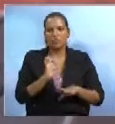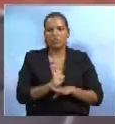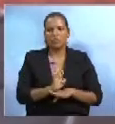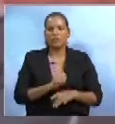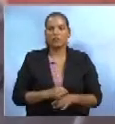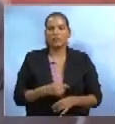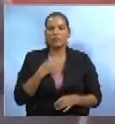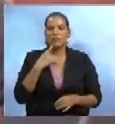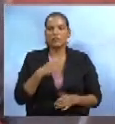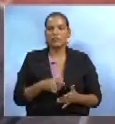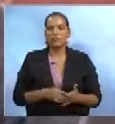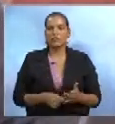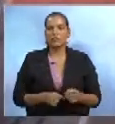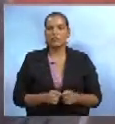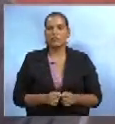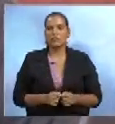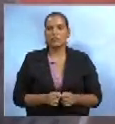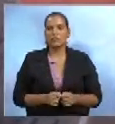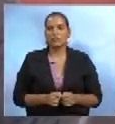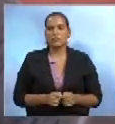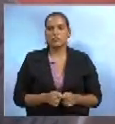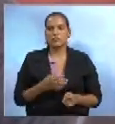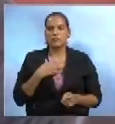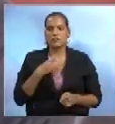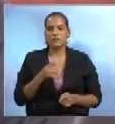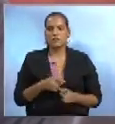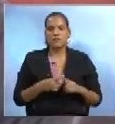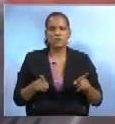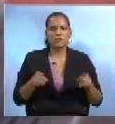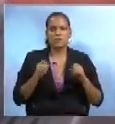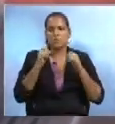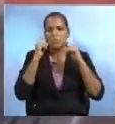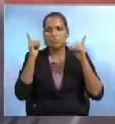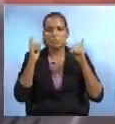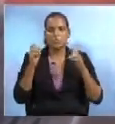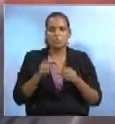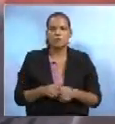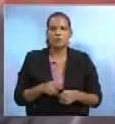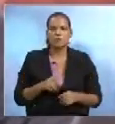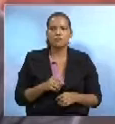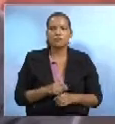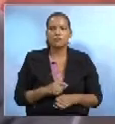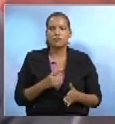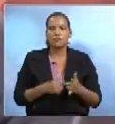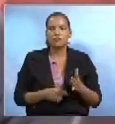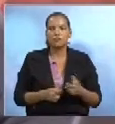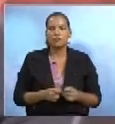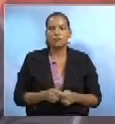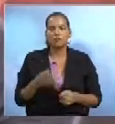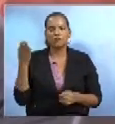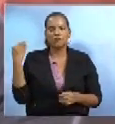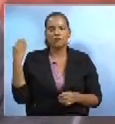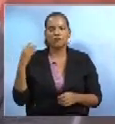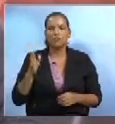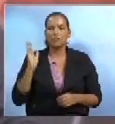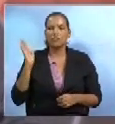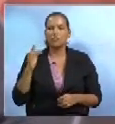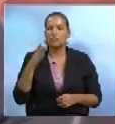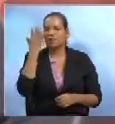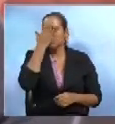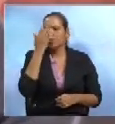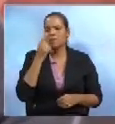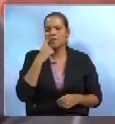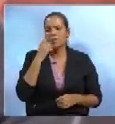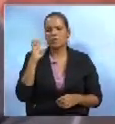nacional por los medios de comunicación de la ciudad. Esto generó diversas reacciones. Una de ellas es de el exalcalde de Esmeraldas, el